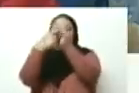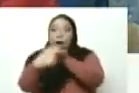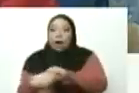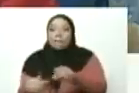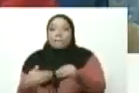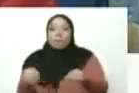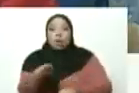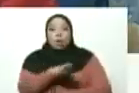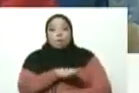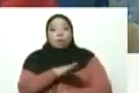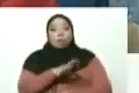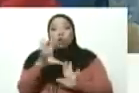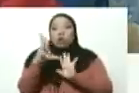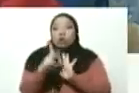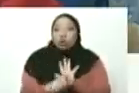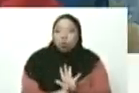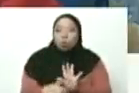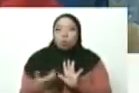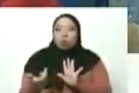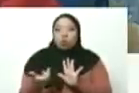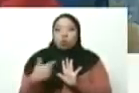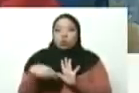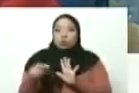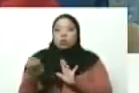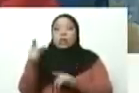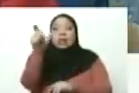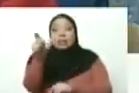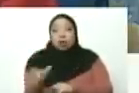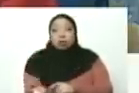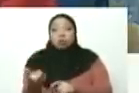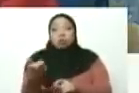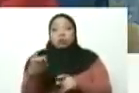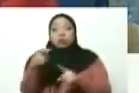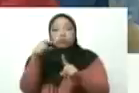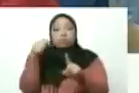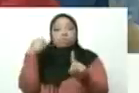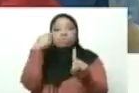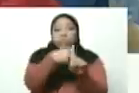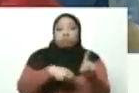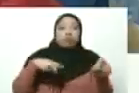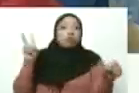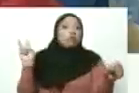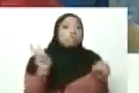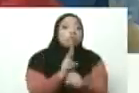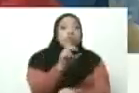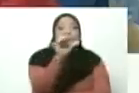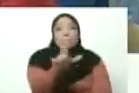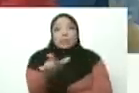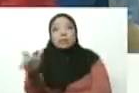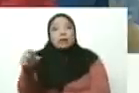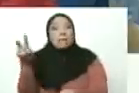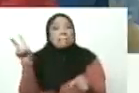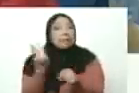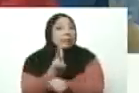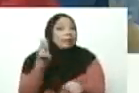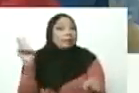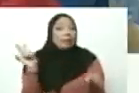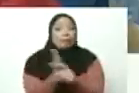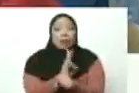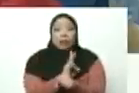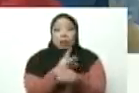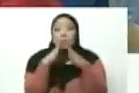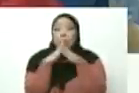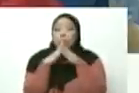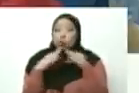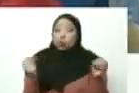recursos y valores y asociación para delinquir en prejuicio de multiplicidad de víctimas todos